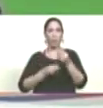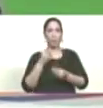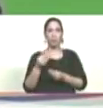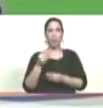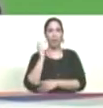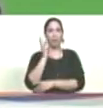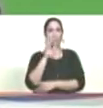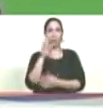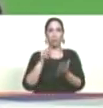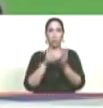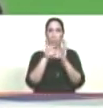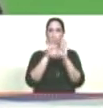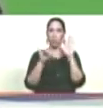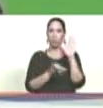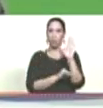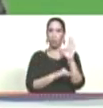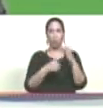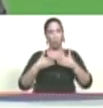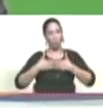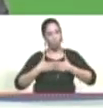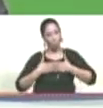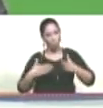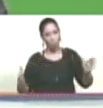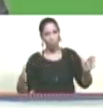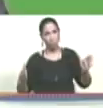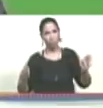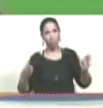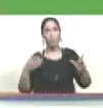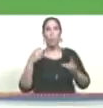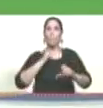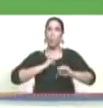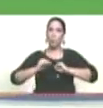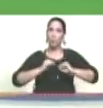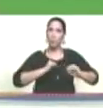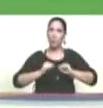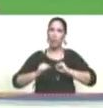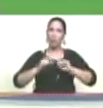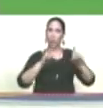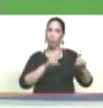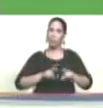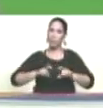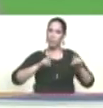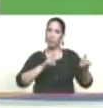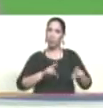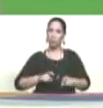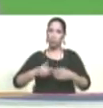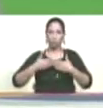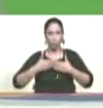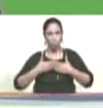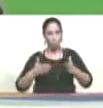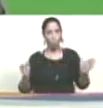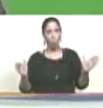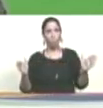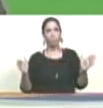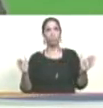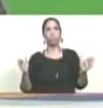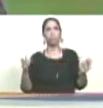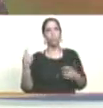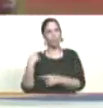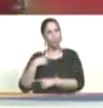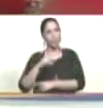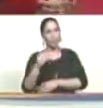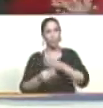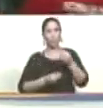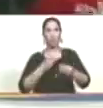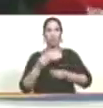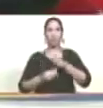Constituyente está a la orden del movimiento campesino. A la orden, presidente, lo que tengamos que hacer.